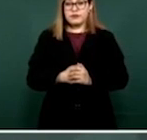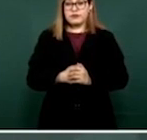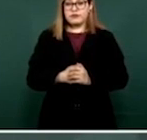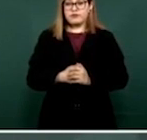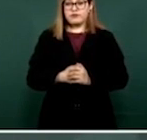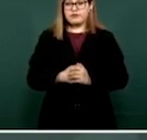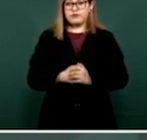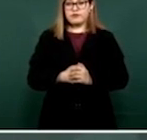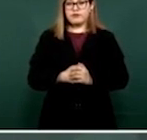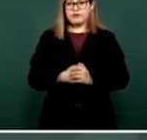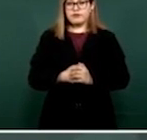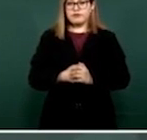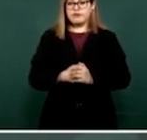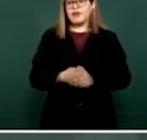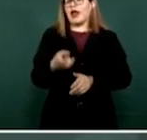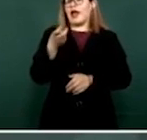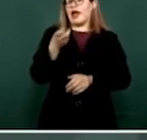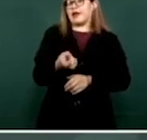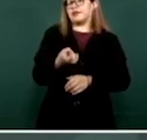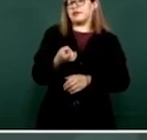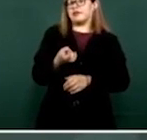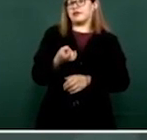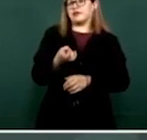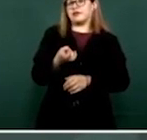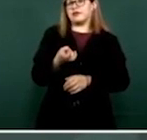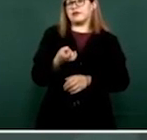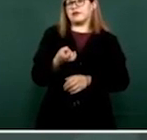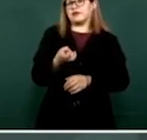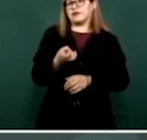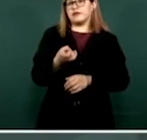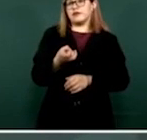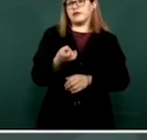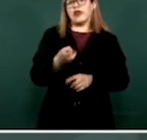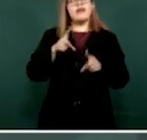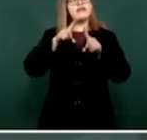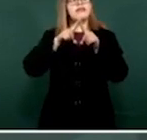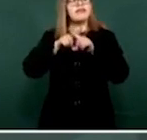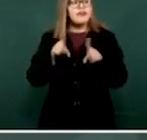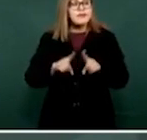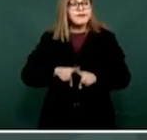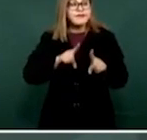básicamente lo que tiene que ver con diferencias